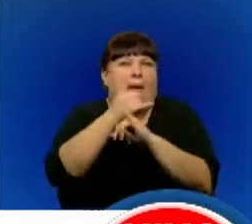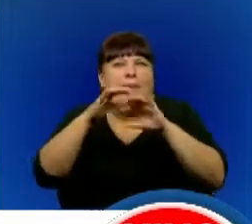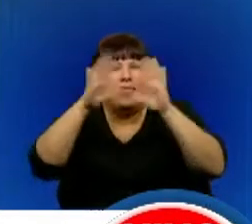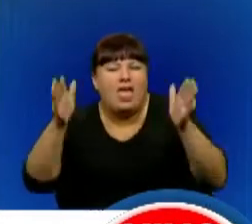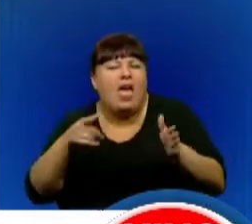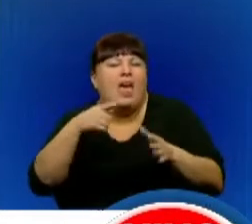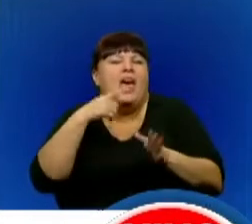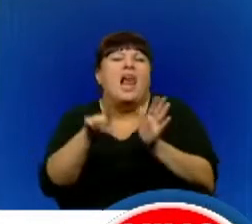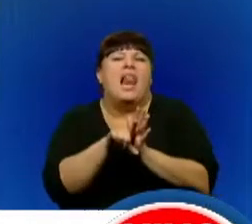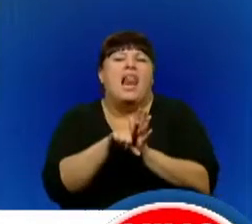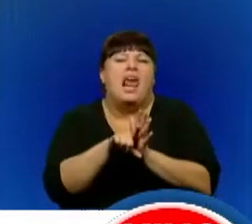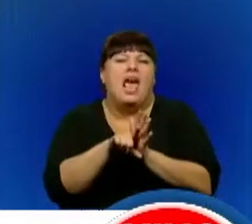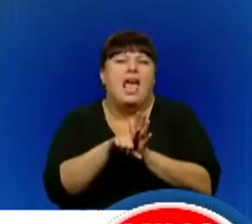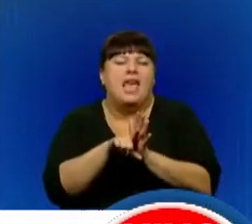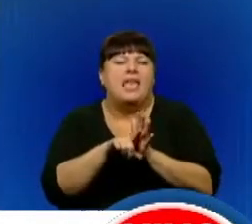ley